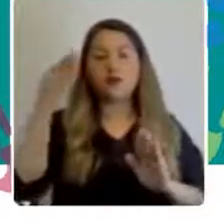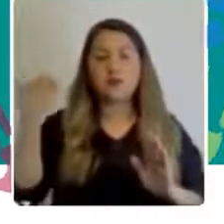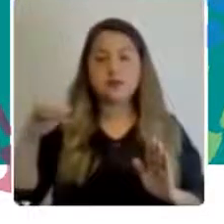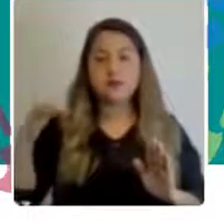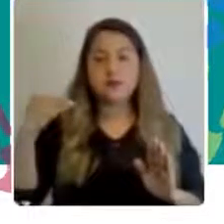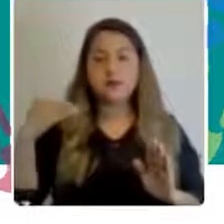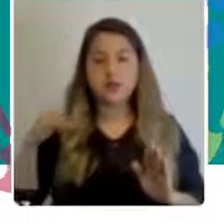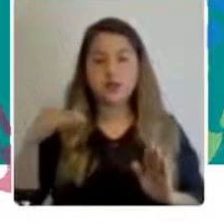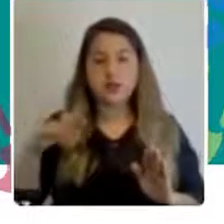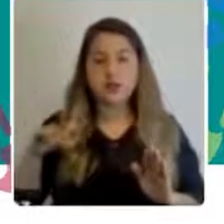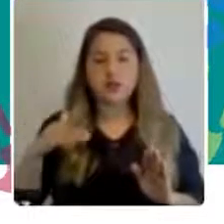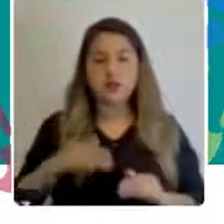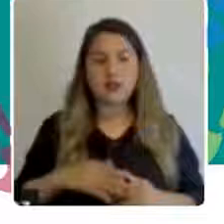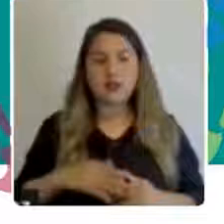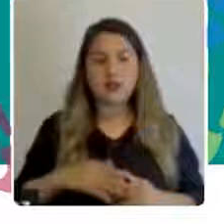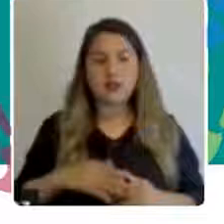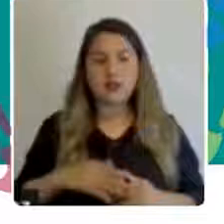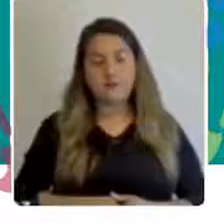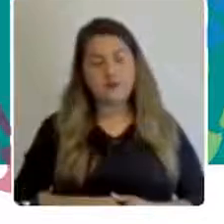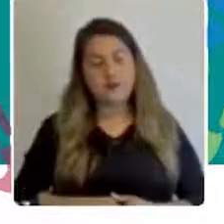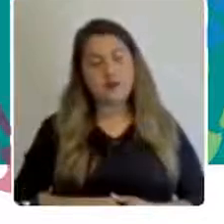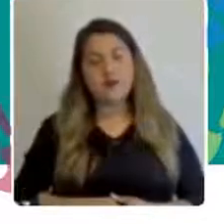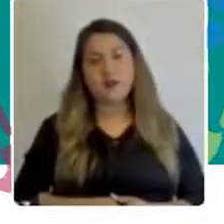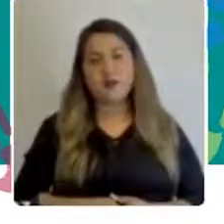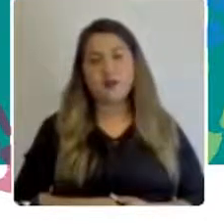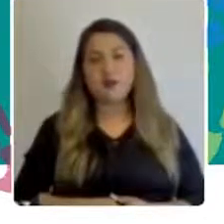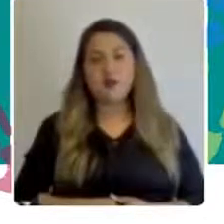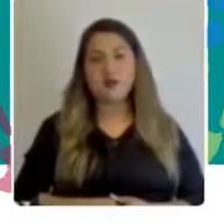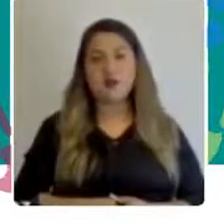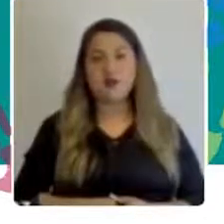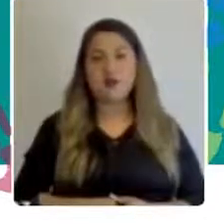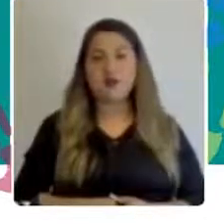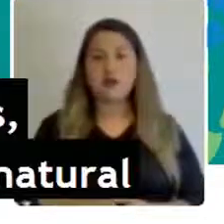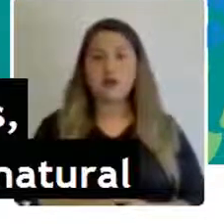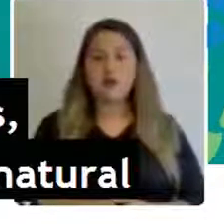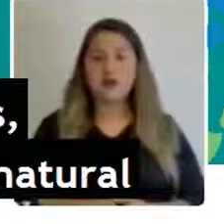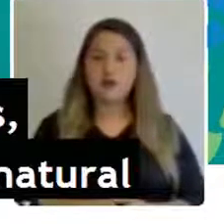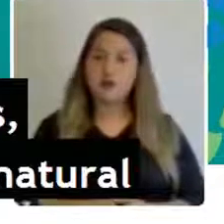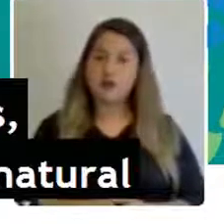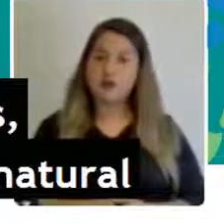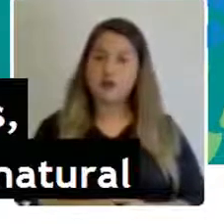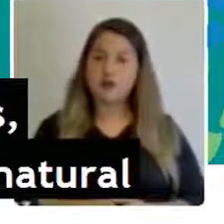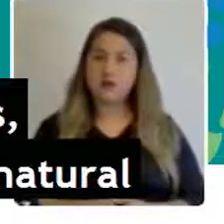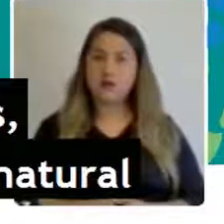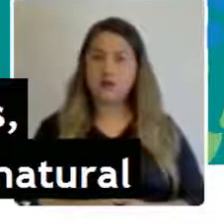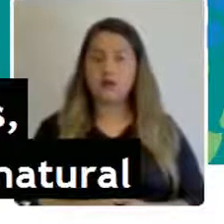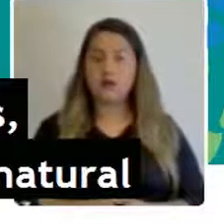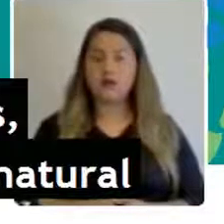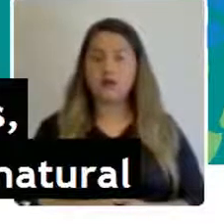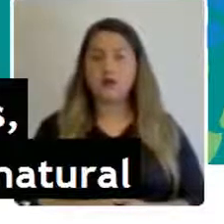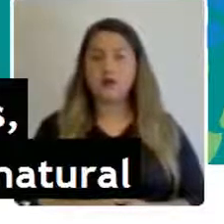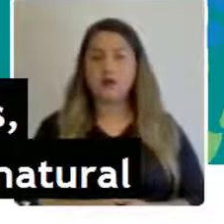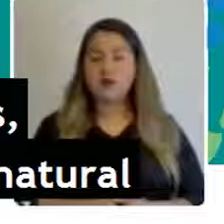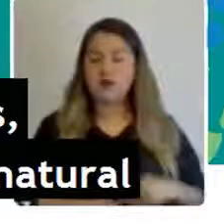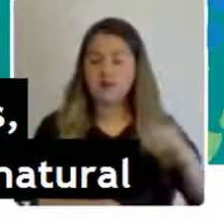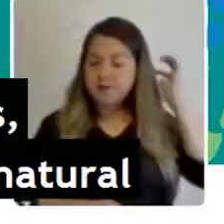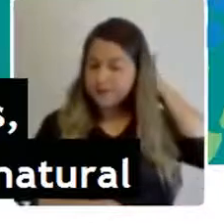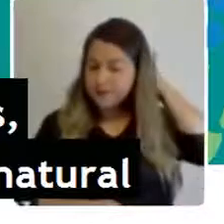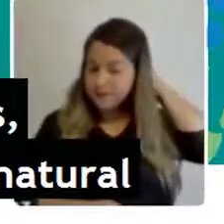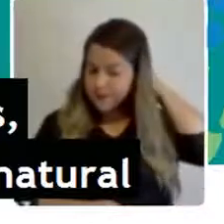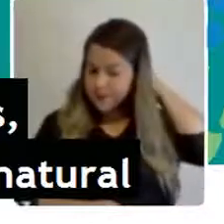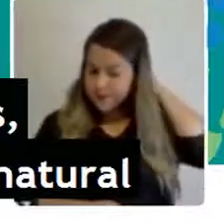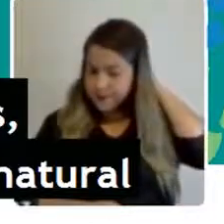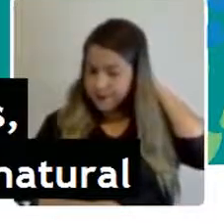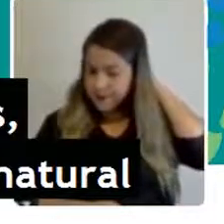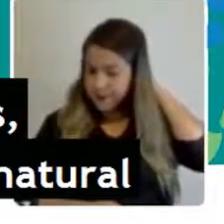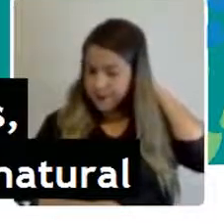reclutar pacientes para hacer registro, especímenes biológicos para repositorios,